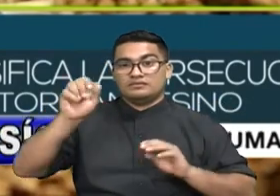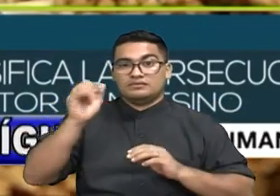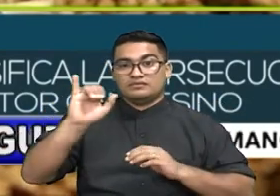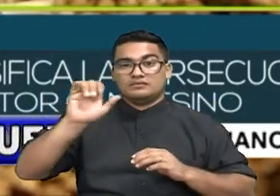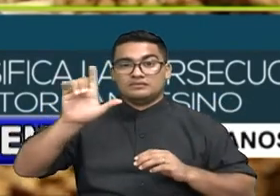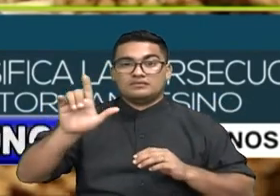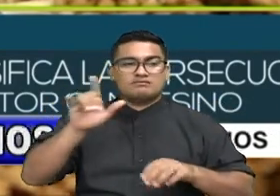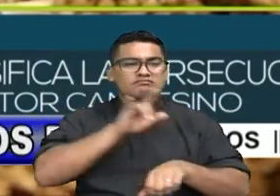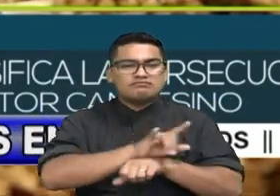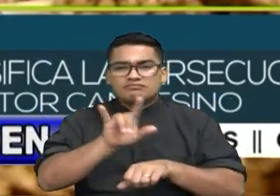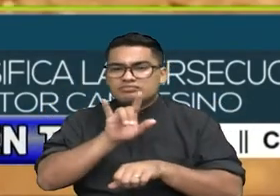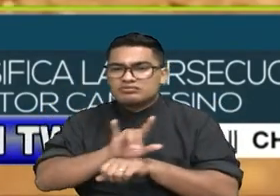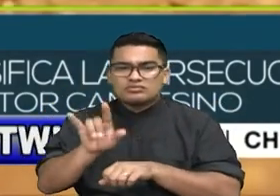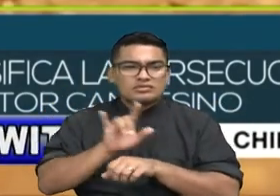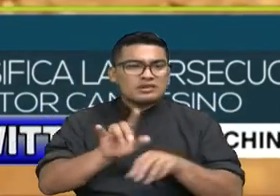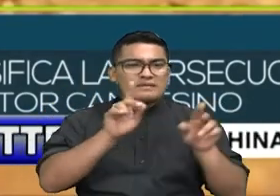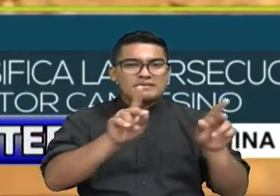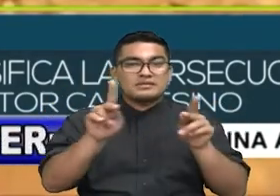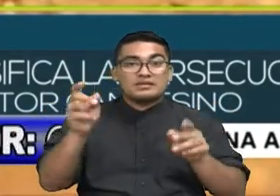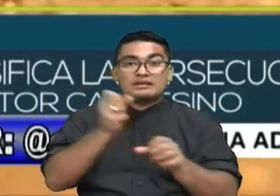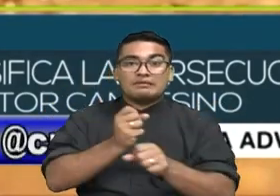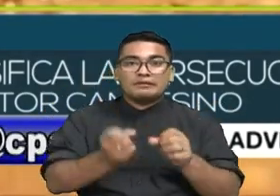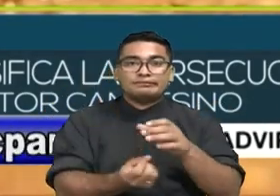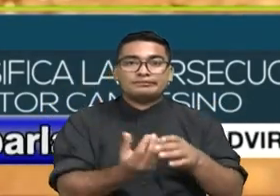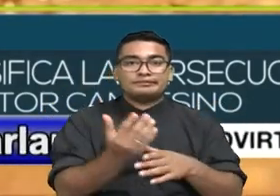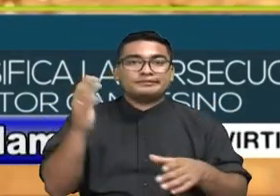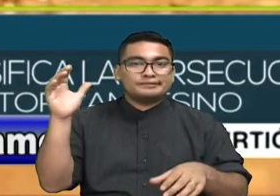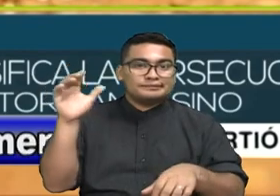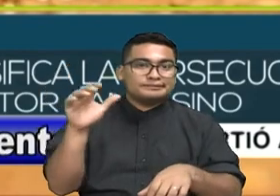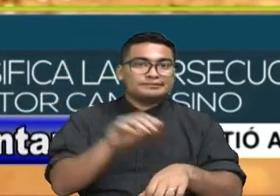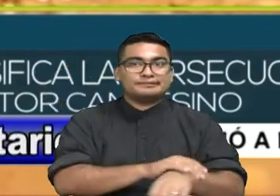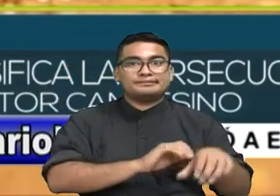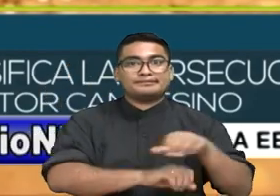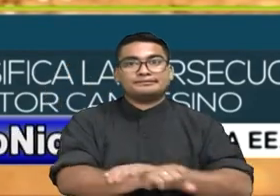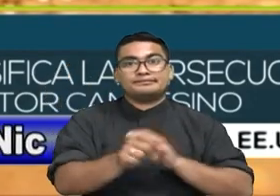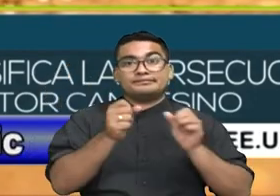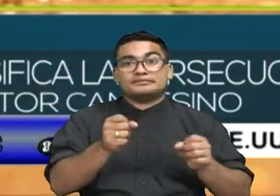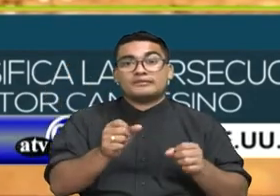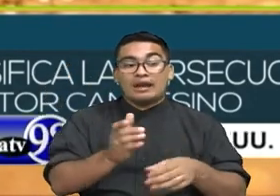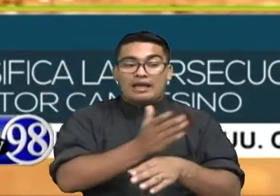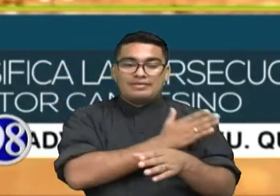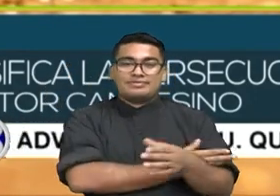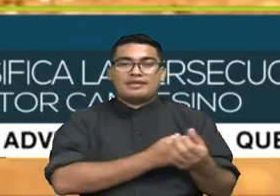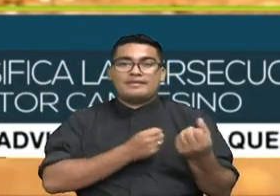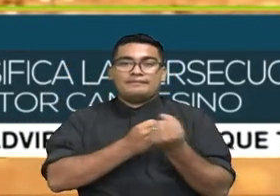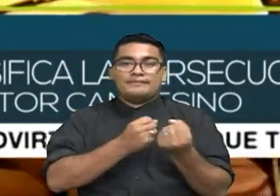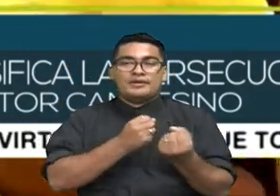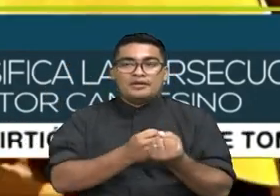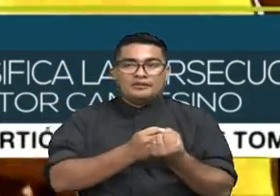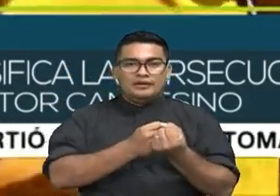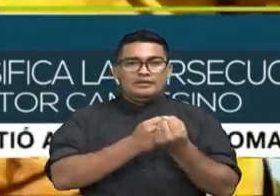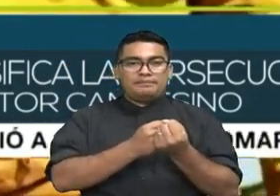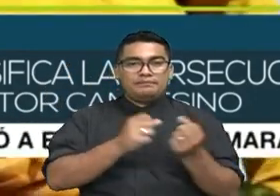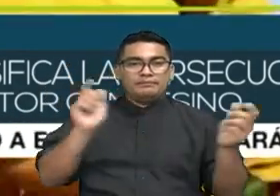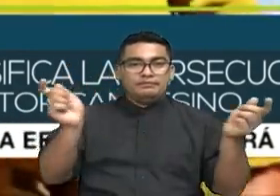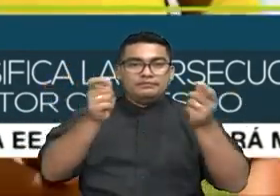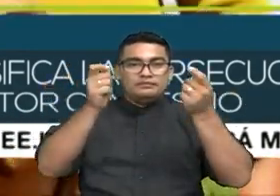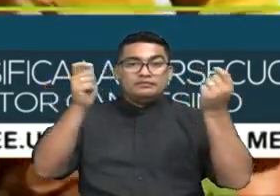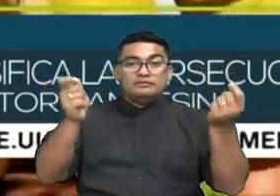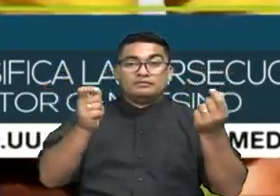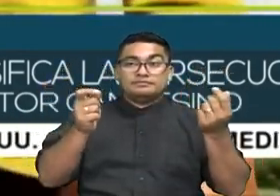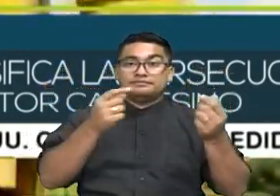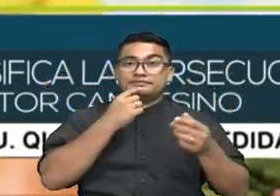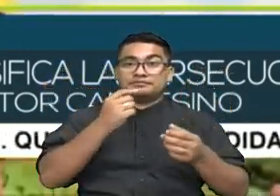de persecución contra los campesinos del movimiento Sin Tierra debido al apoyo que prestaron durante las vigilias para lograr la libertad